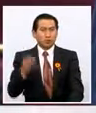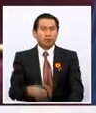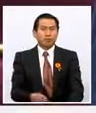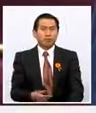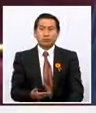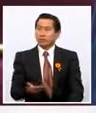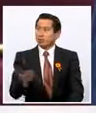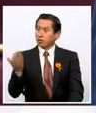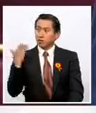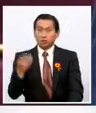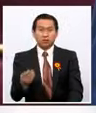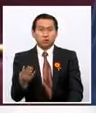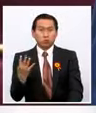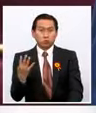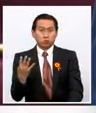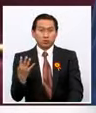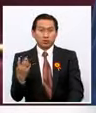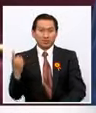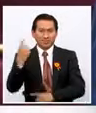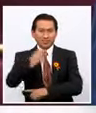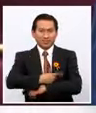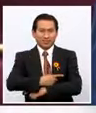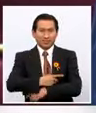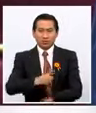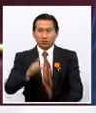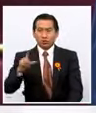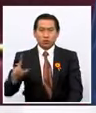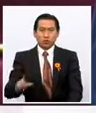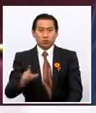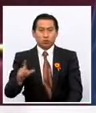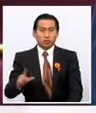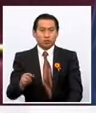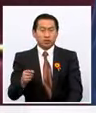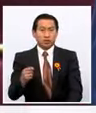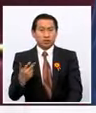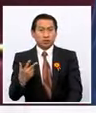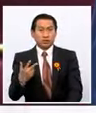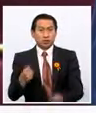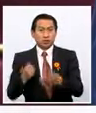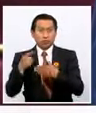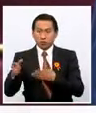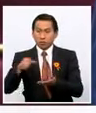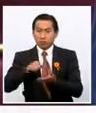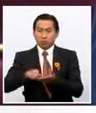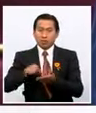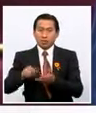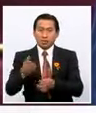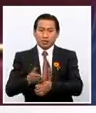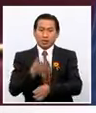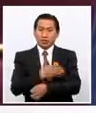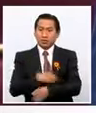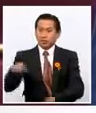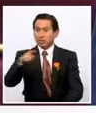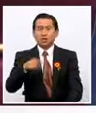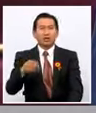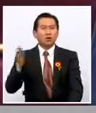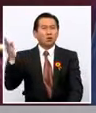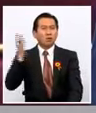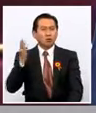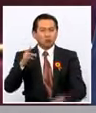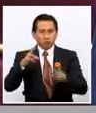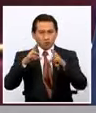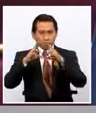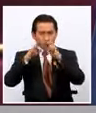días desde el lunes 3 de agosto estamos pagando por adelantado el aguinaldo de la